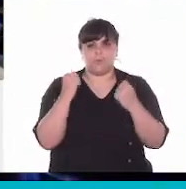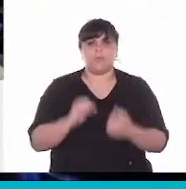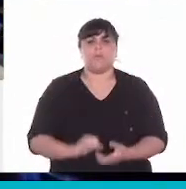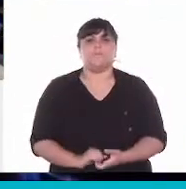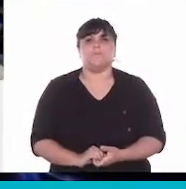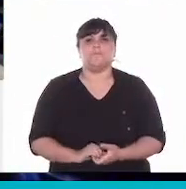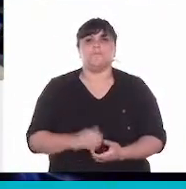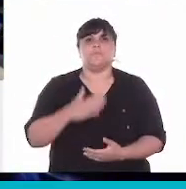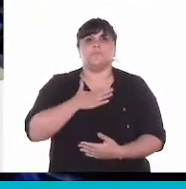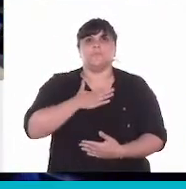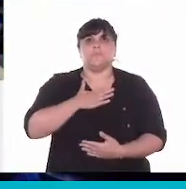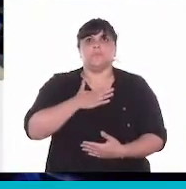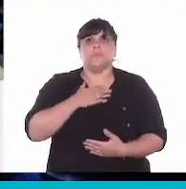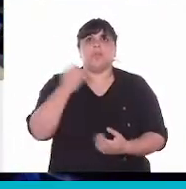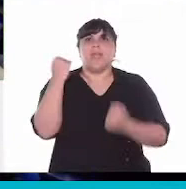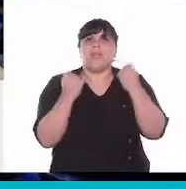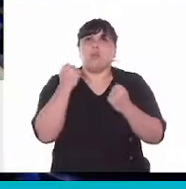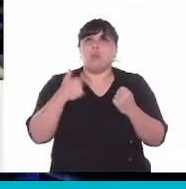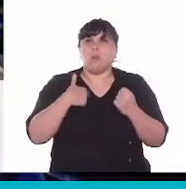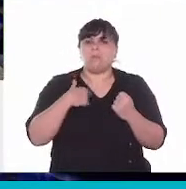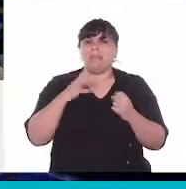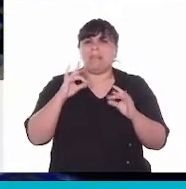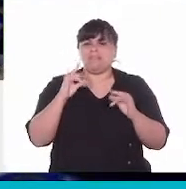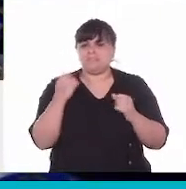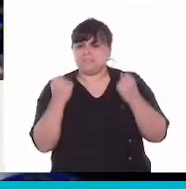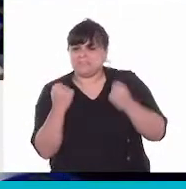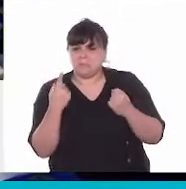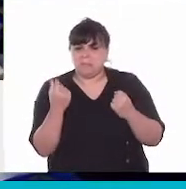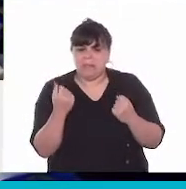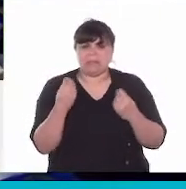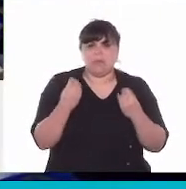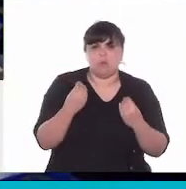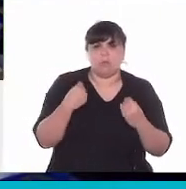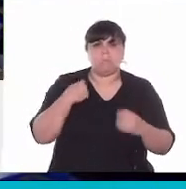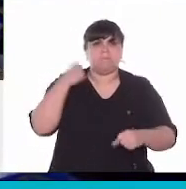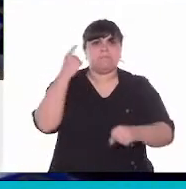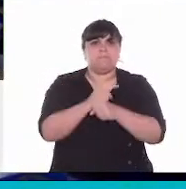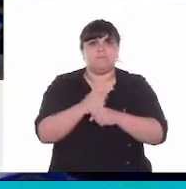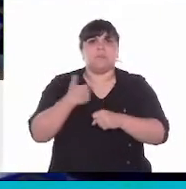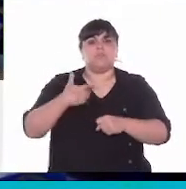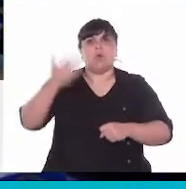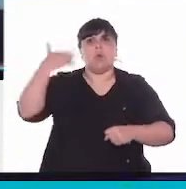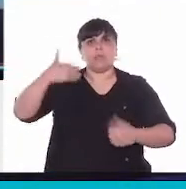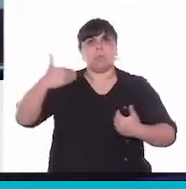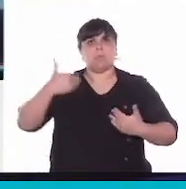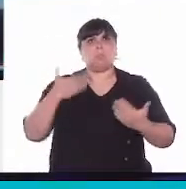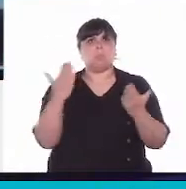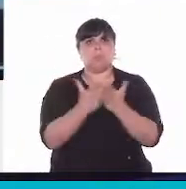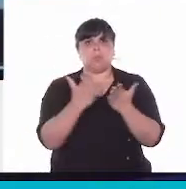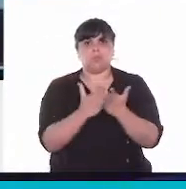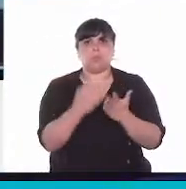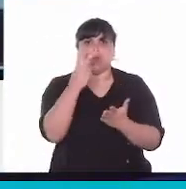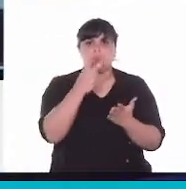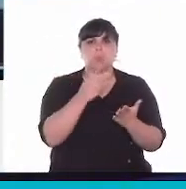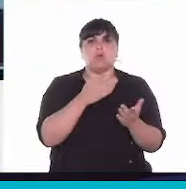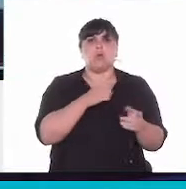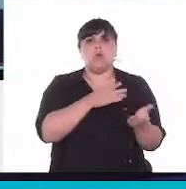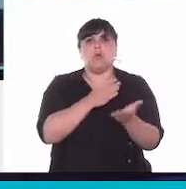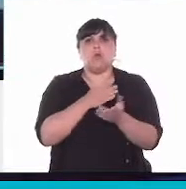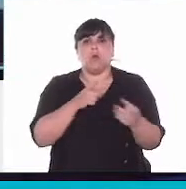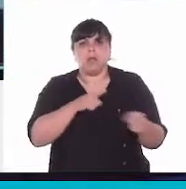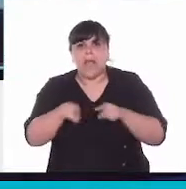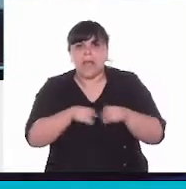me costaba organizar mi finanzas y pensaba cómo es posible que tuve el privilegio de estudiar dos carreras universitarias